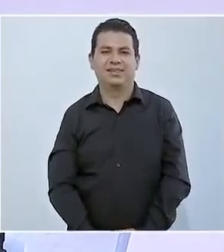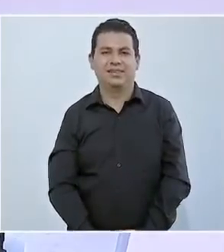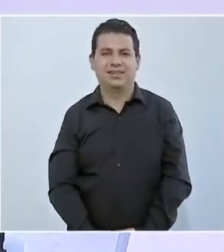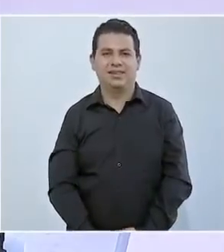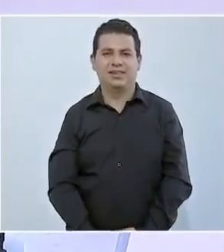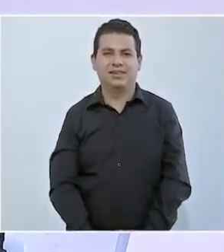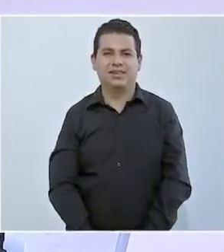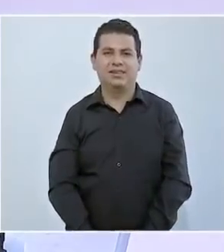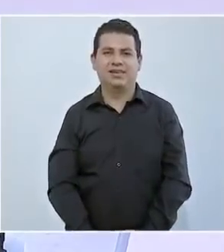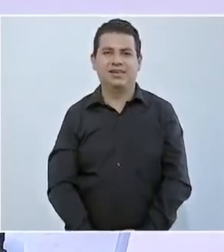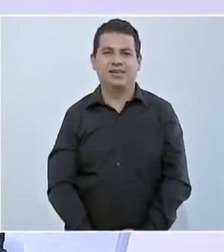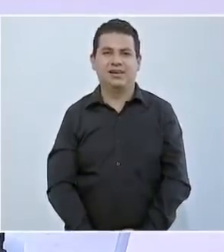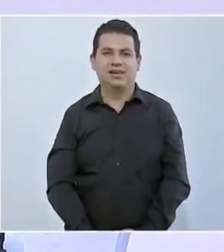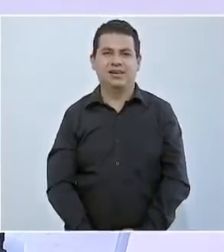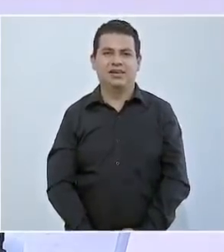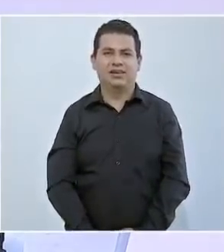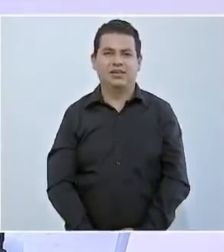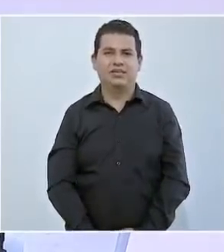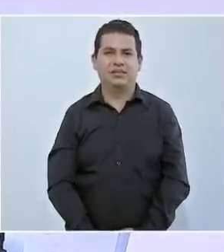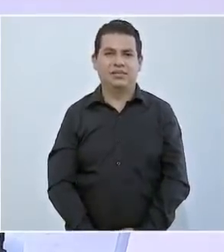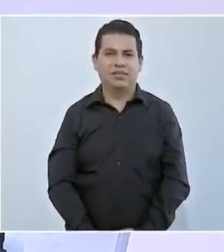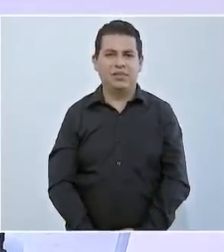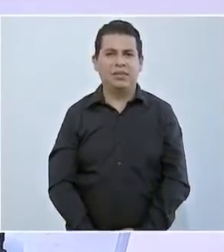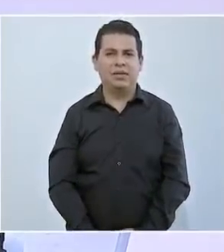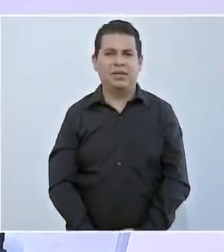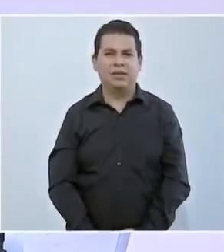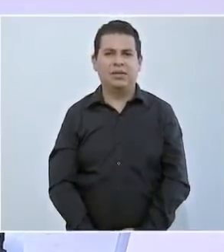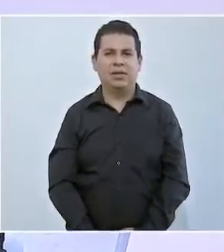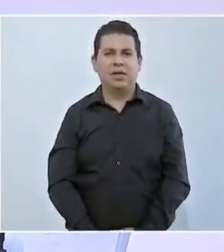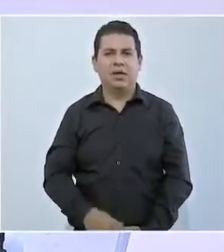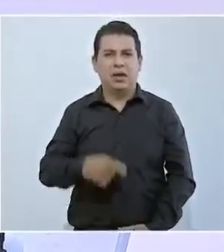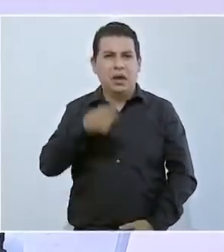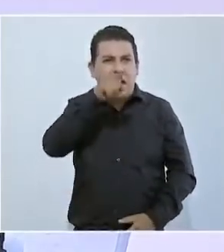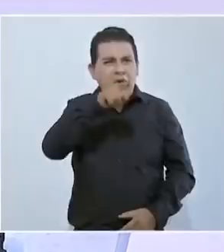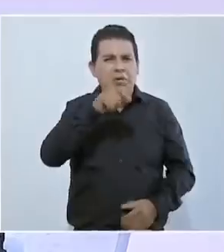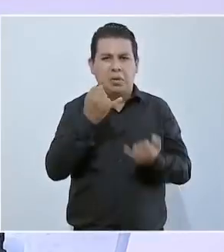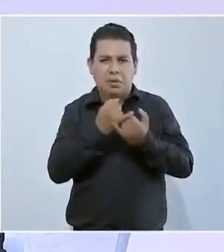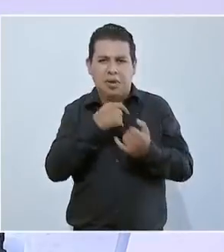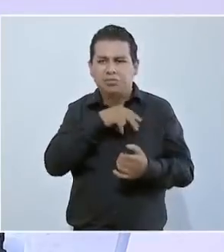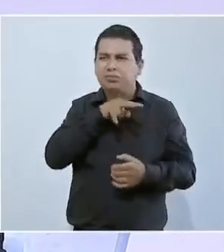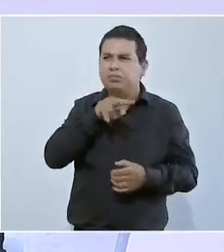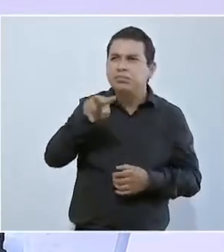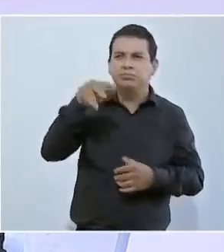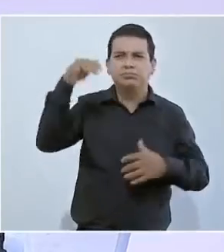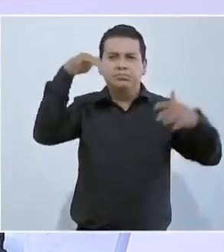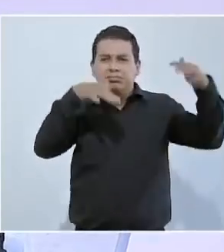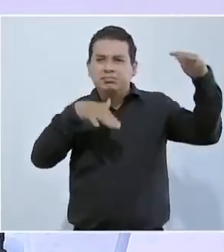ver, observar las montañas que